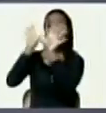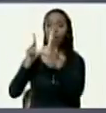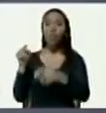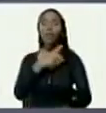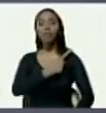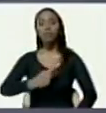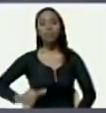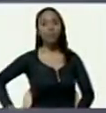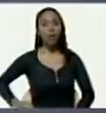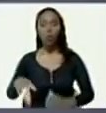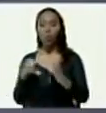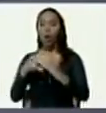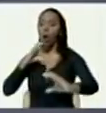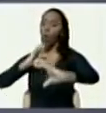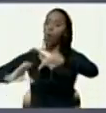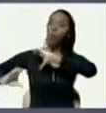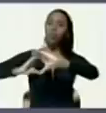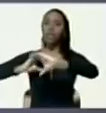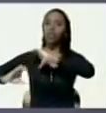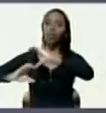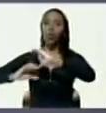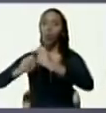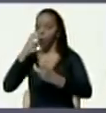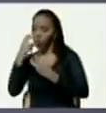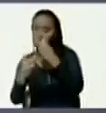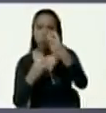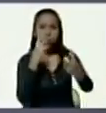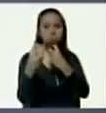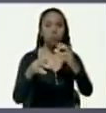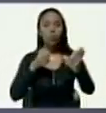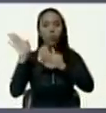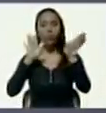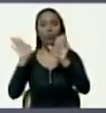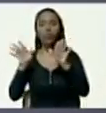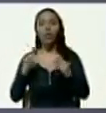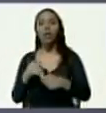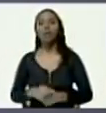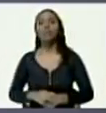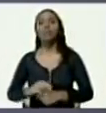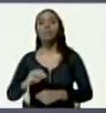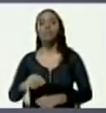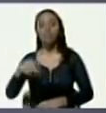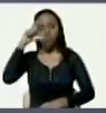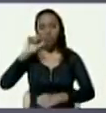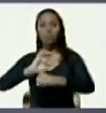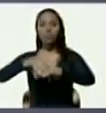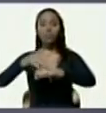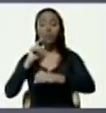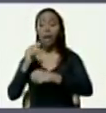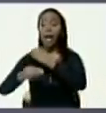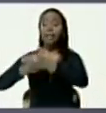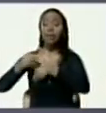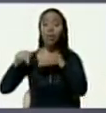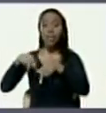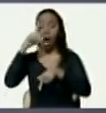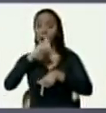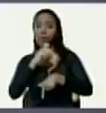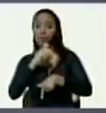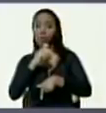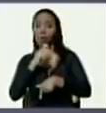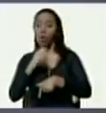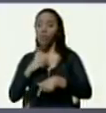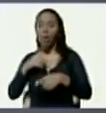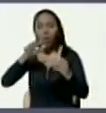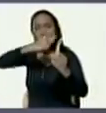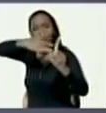vicepresidente sectorial para la comunicación, turismo y cultura, Jorge Rodríguez, precisamente lo que ha sido este año de